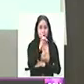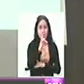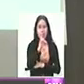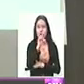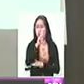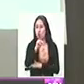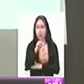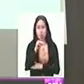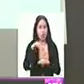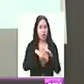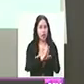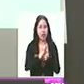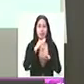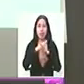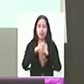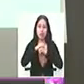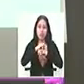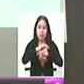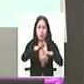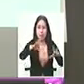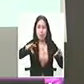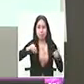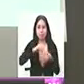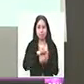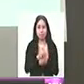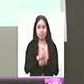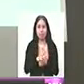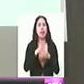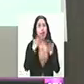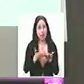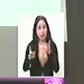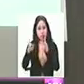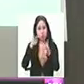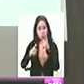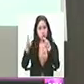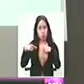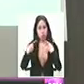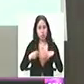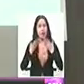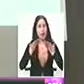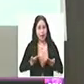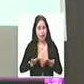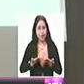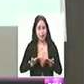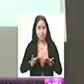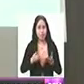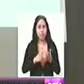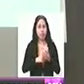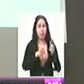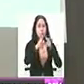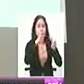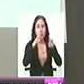y Bolivia. Y esto porque existe el control fronterizo, la vigilancia